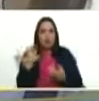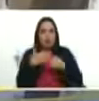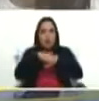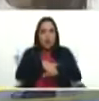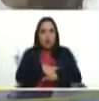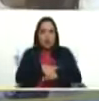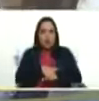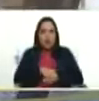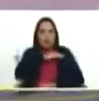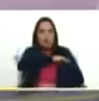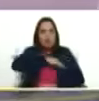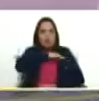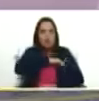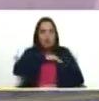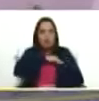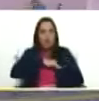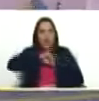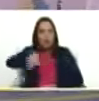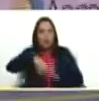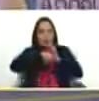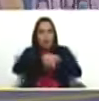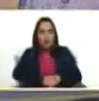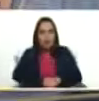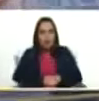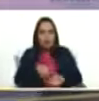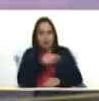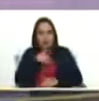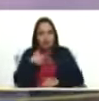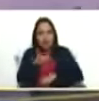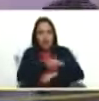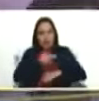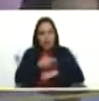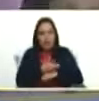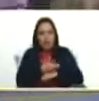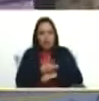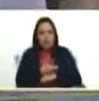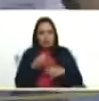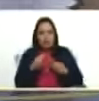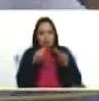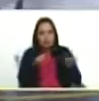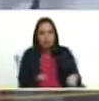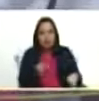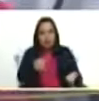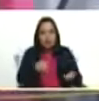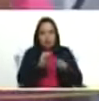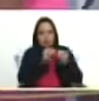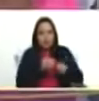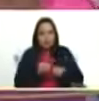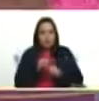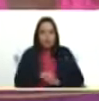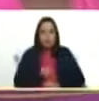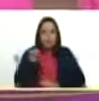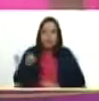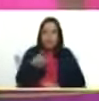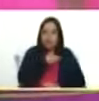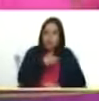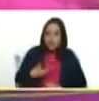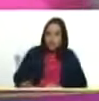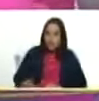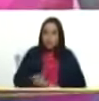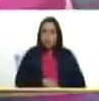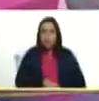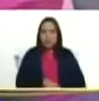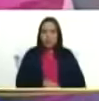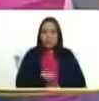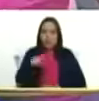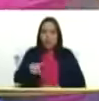querido gobernador Ángel Marcano, le entrego la palabra de nuestras instalaciones. Sí, presidente, como puede ver, ese es el